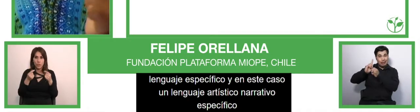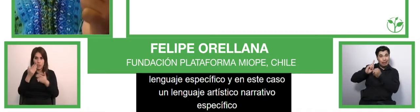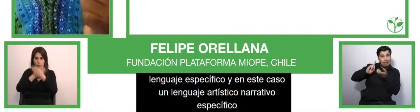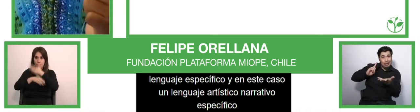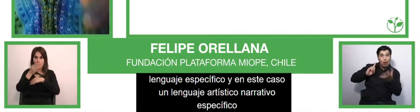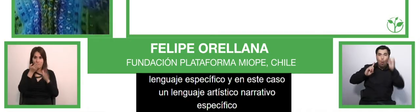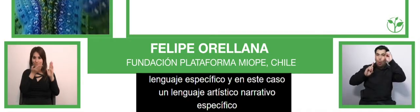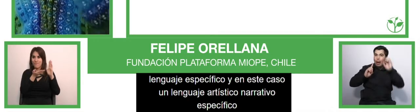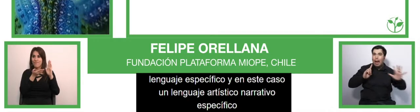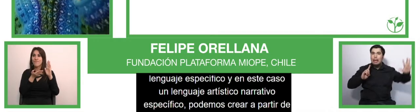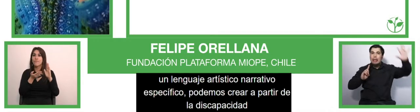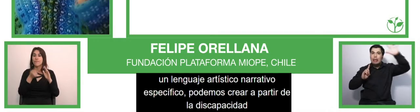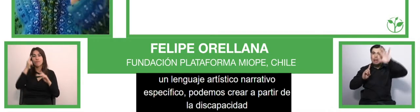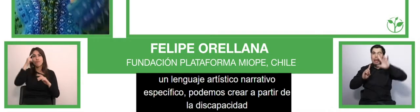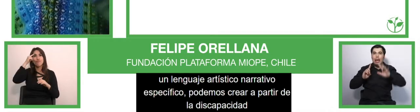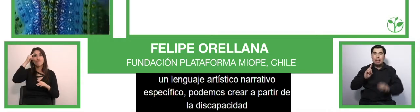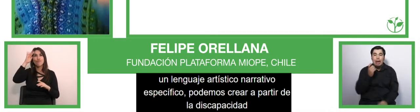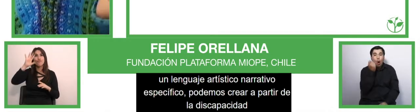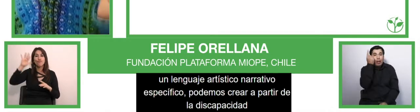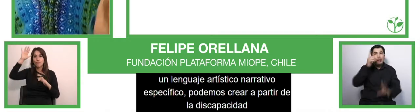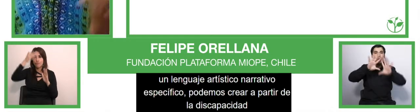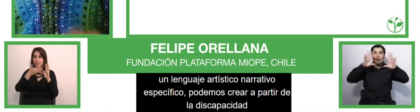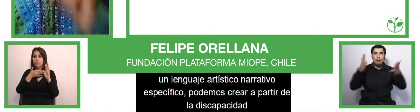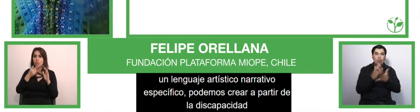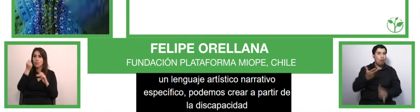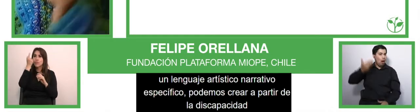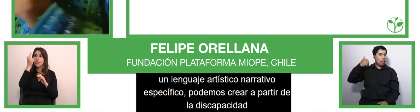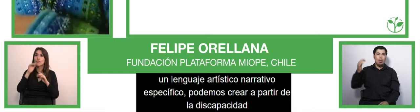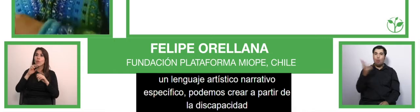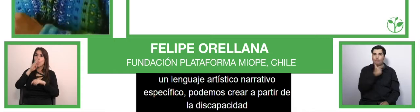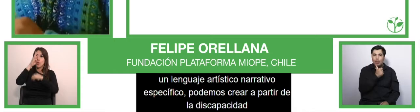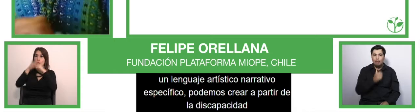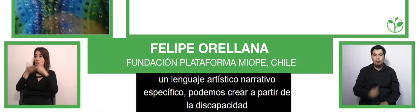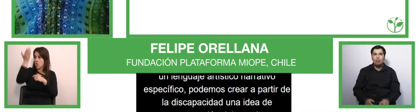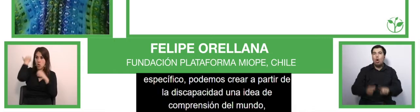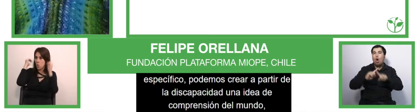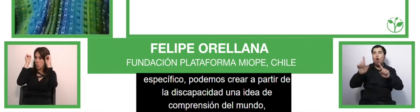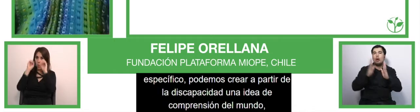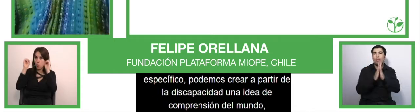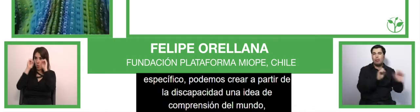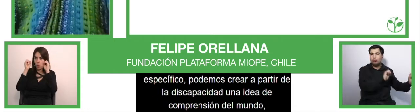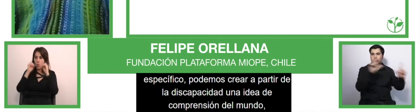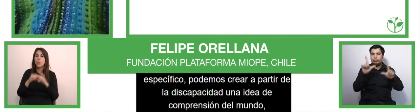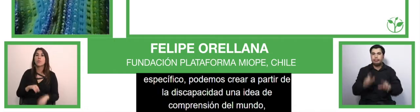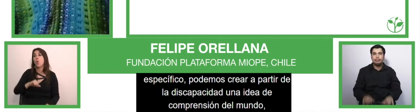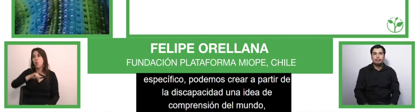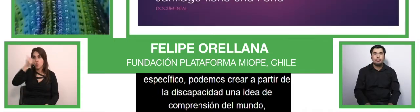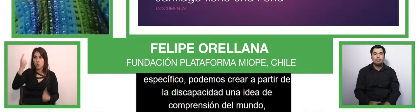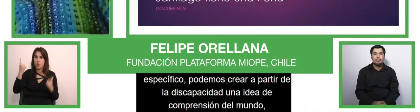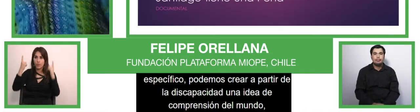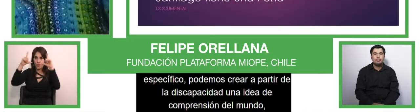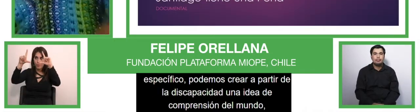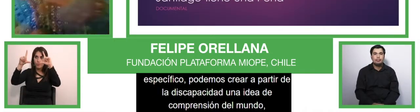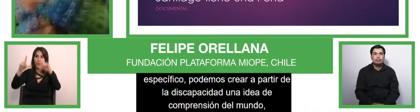del mundo que antes no existía. Pasemos a la otra lámina, por favor.